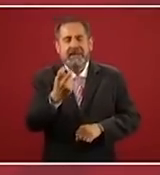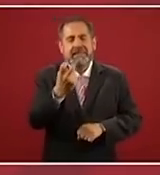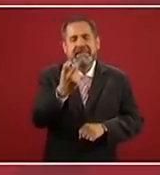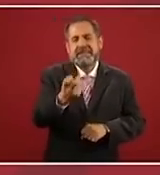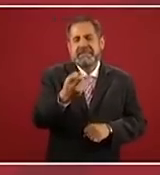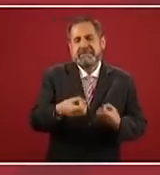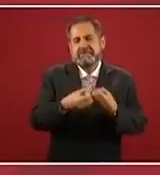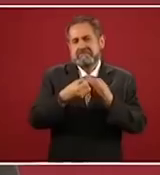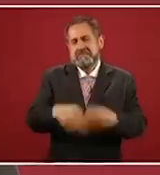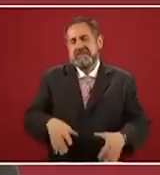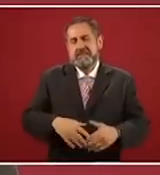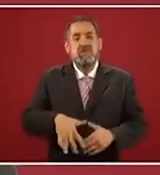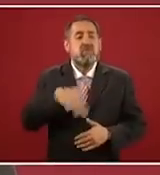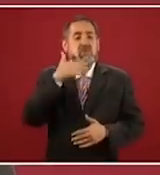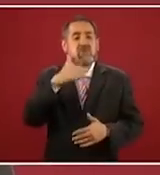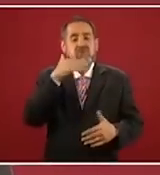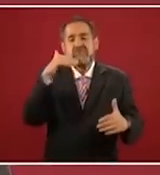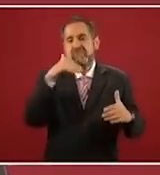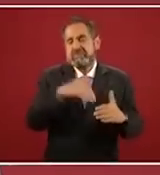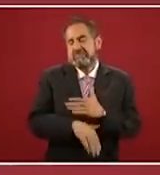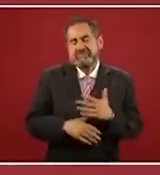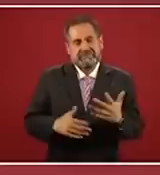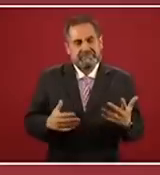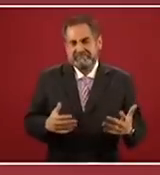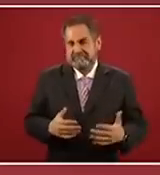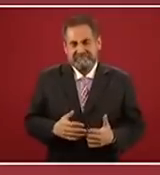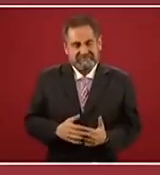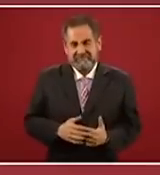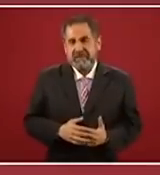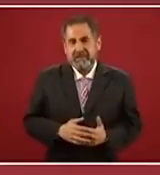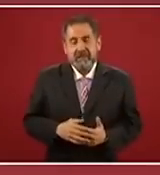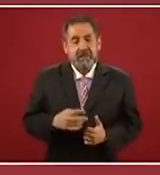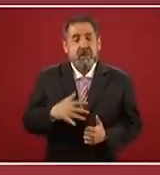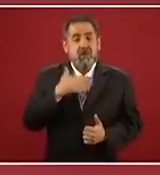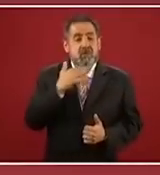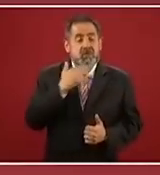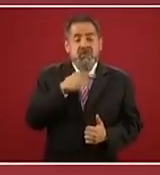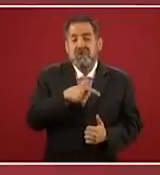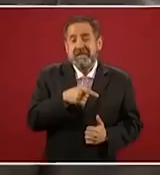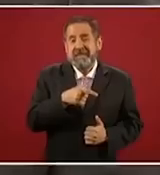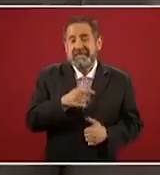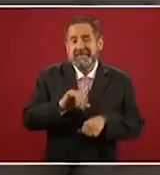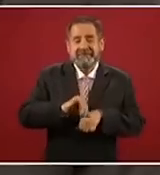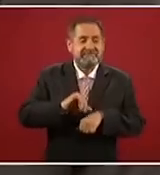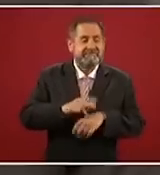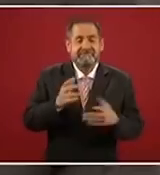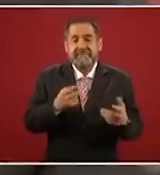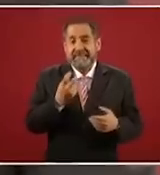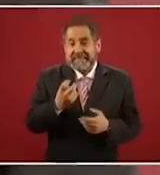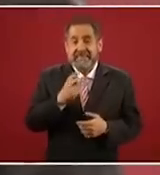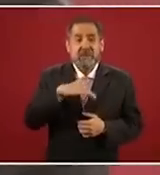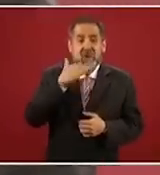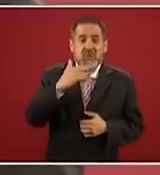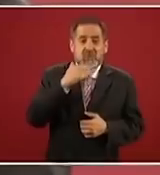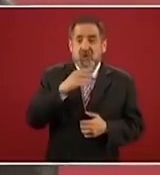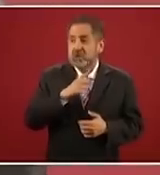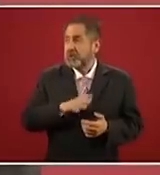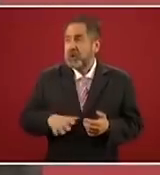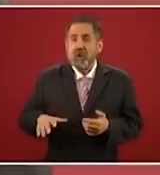La corrupción es lo que ha destruido